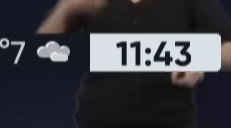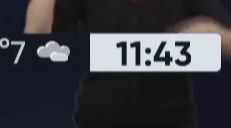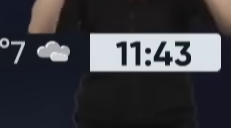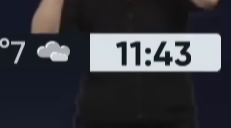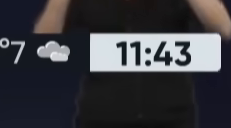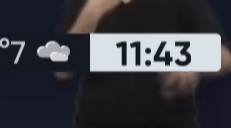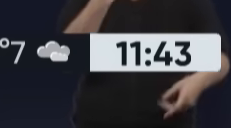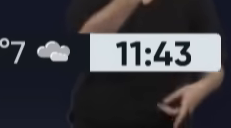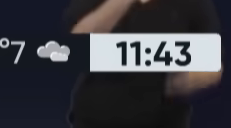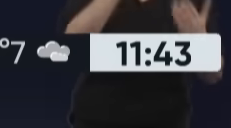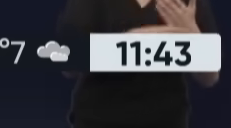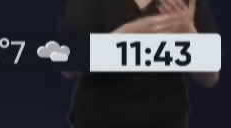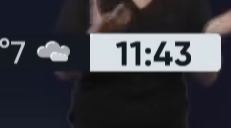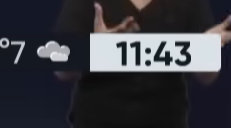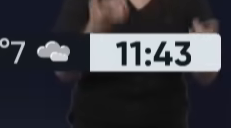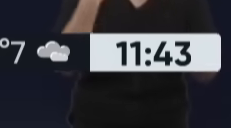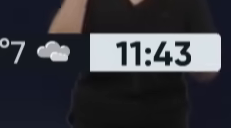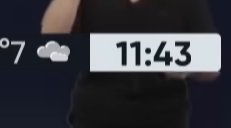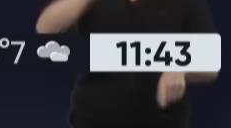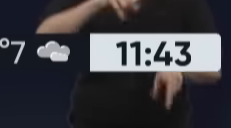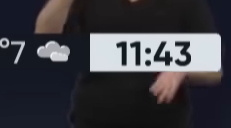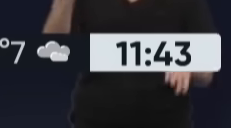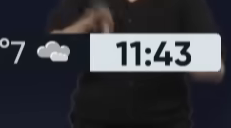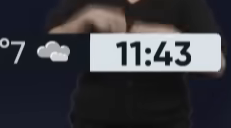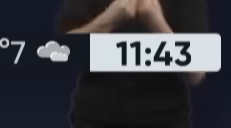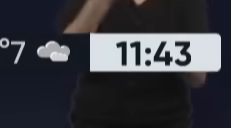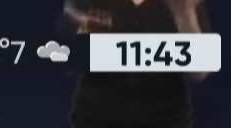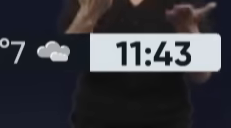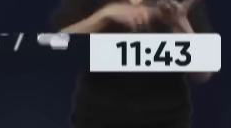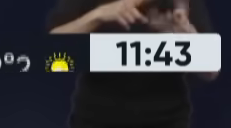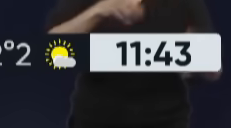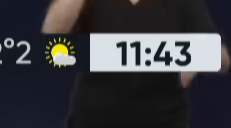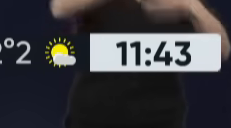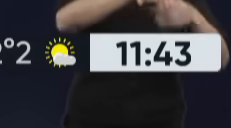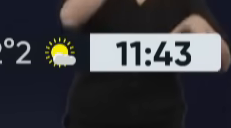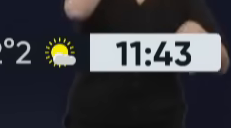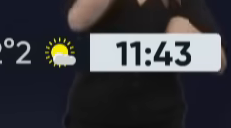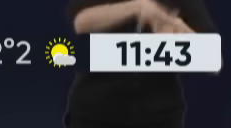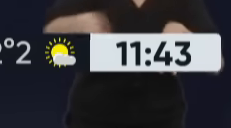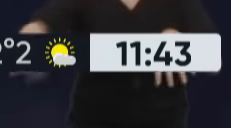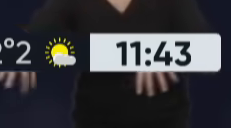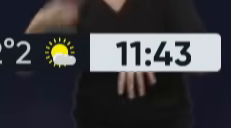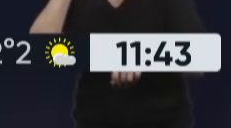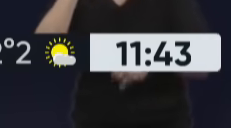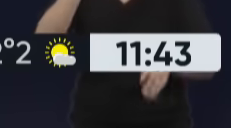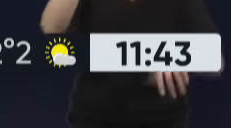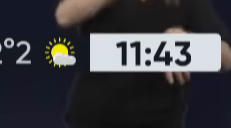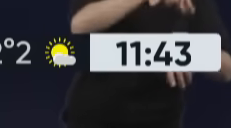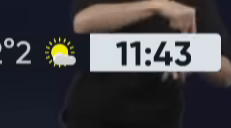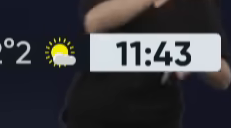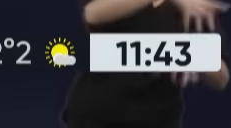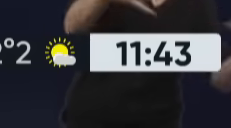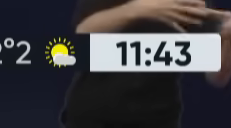ministro de cuál era la proporción que hay en promedio en los hospitales entre médicos y